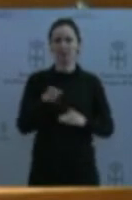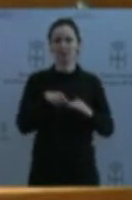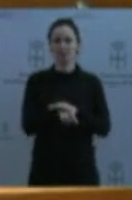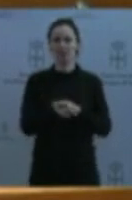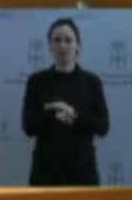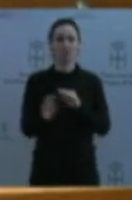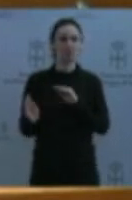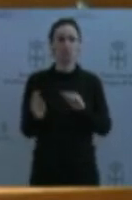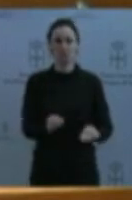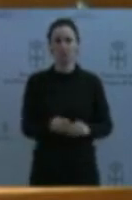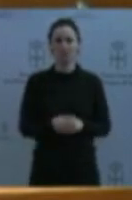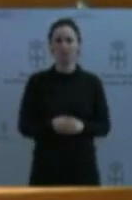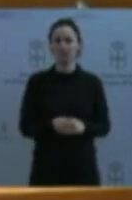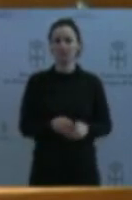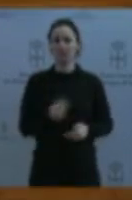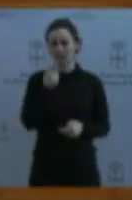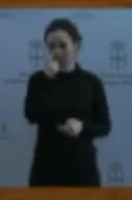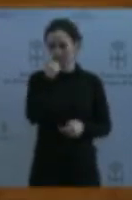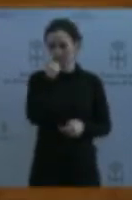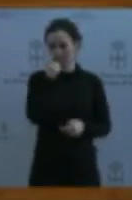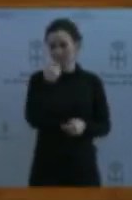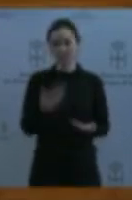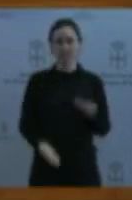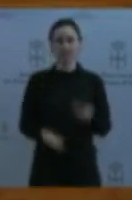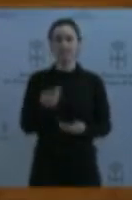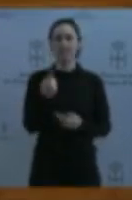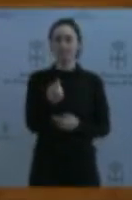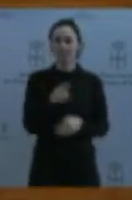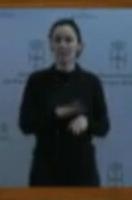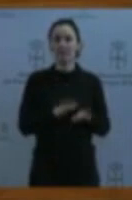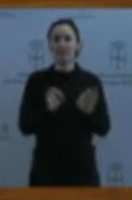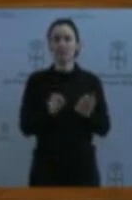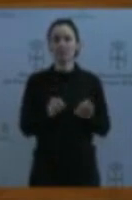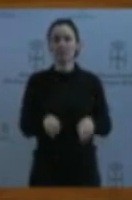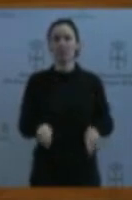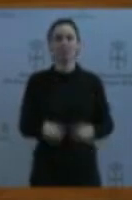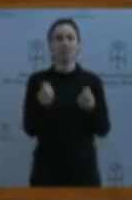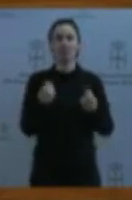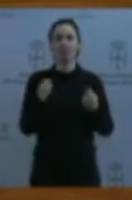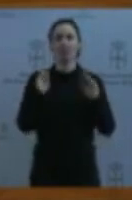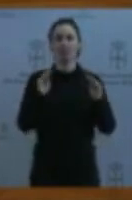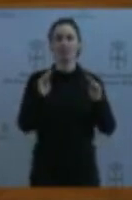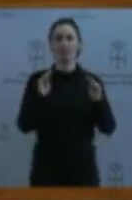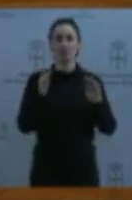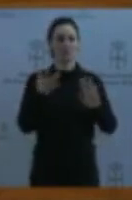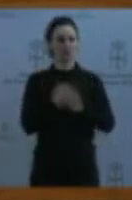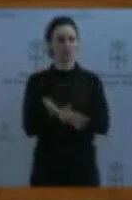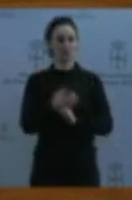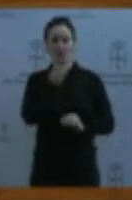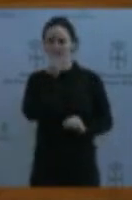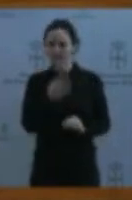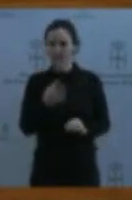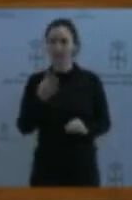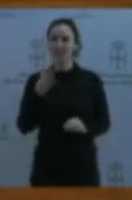evaluación es necesaria porque tiene que romperse el mito de que la formación es per se buena, ¿no? Eso no tiene justificación alguna.